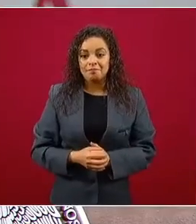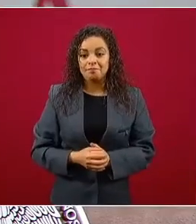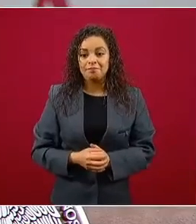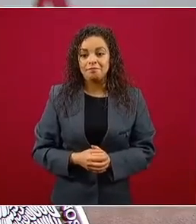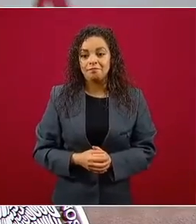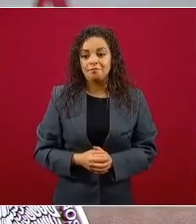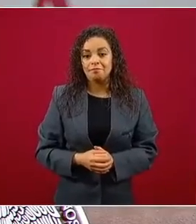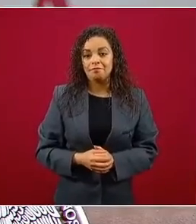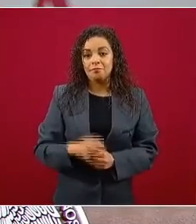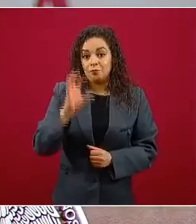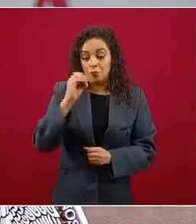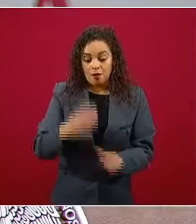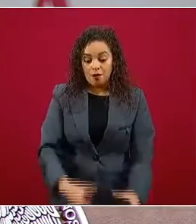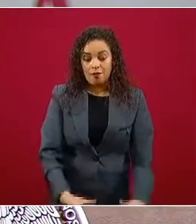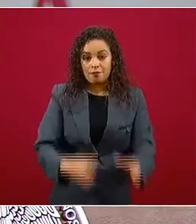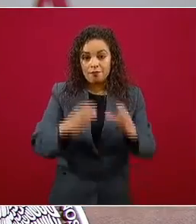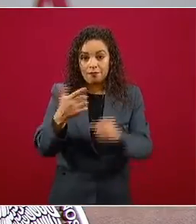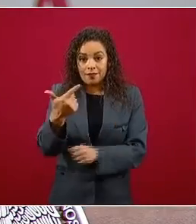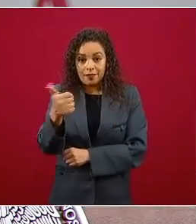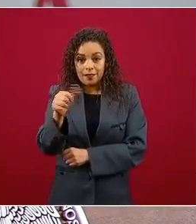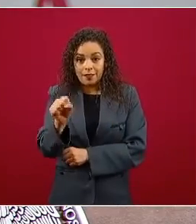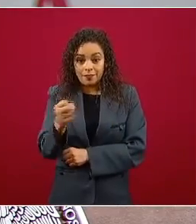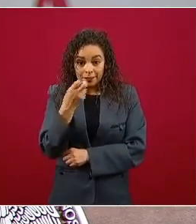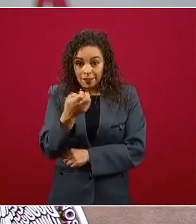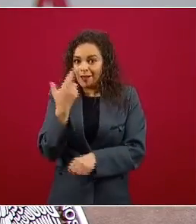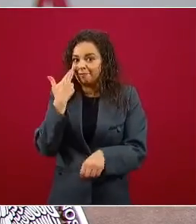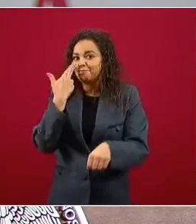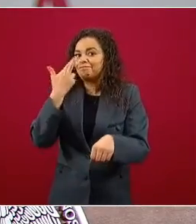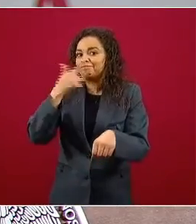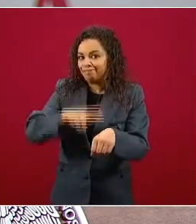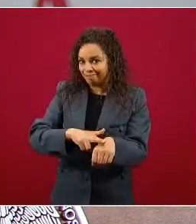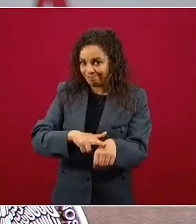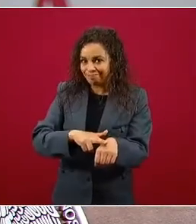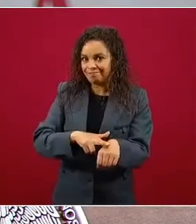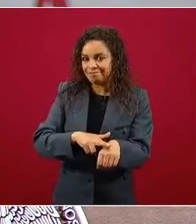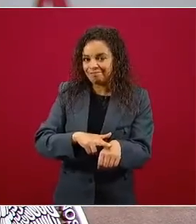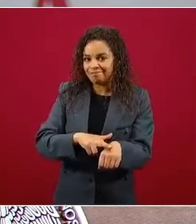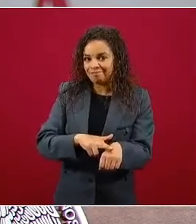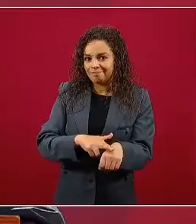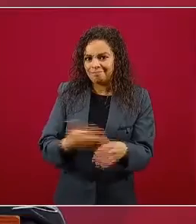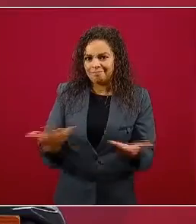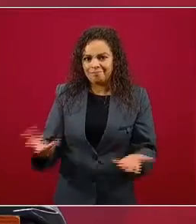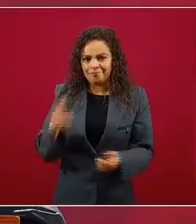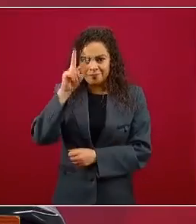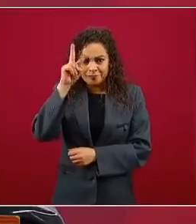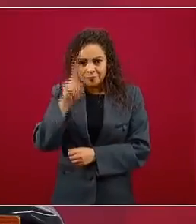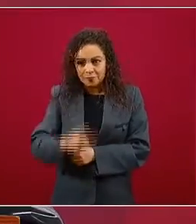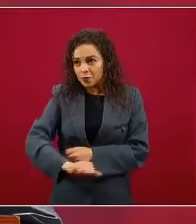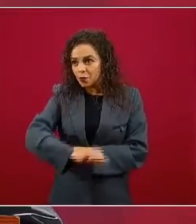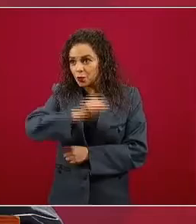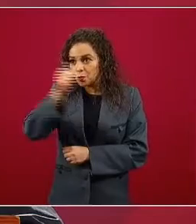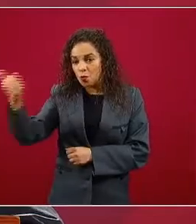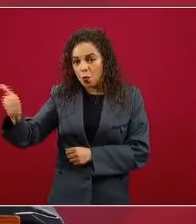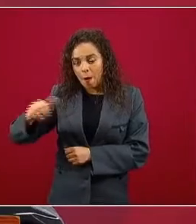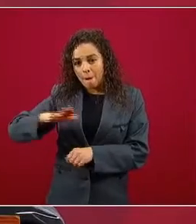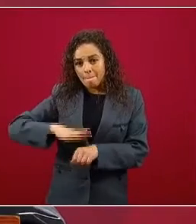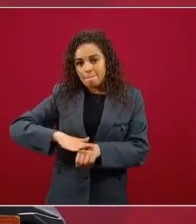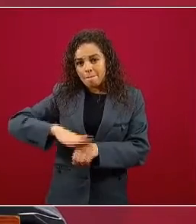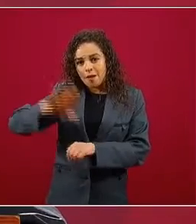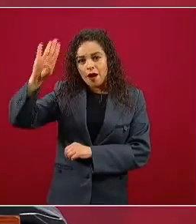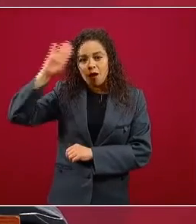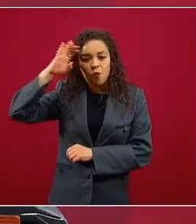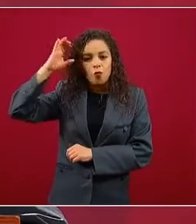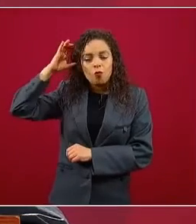los cilindros de gas, esos eran los rateros. Y los grandes ladrones ni